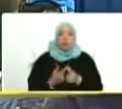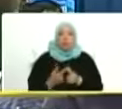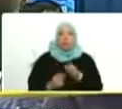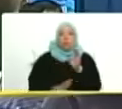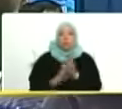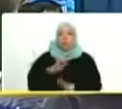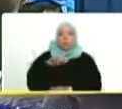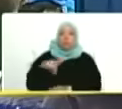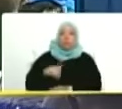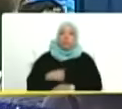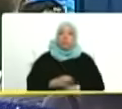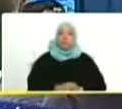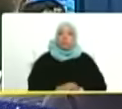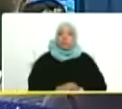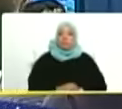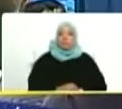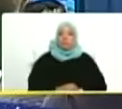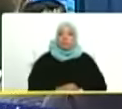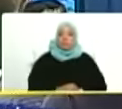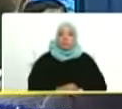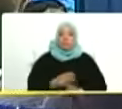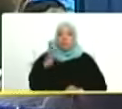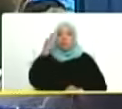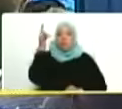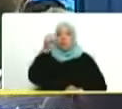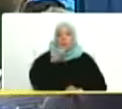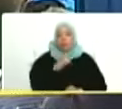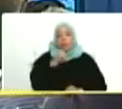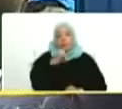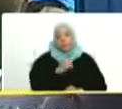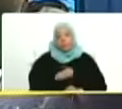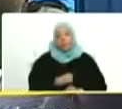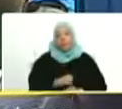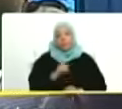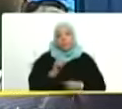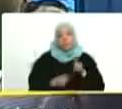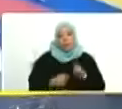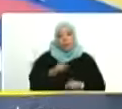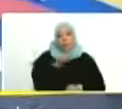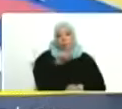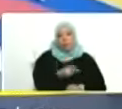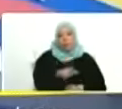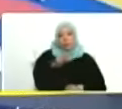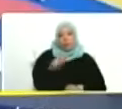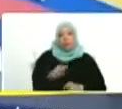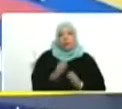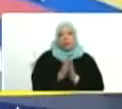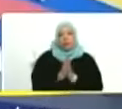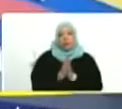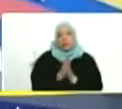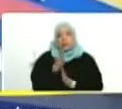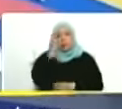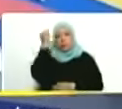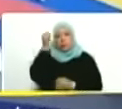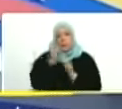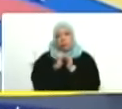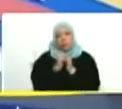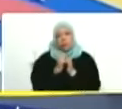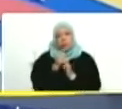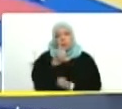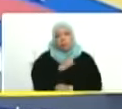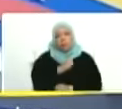superior. Le pido a Dios paciencia, dice uno a veces con alguna gente. Dios, te pido paciencia,